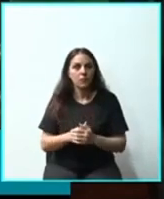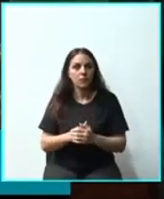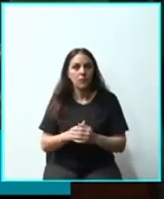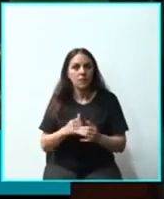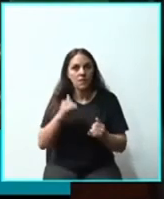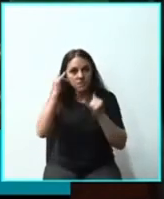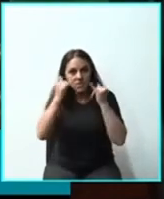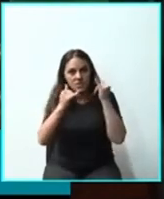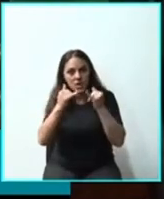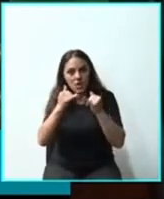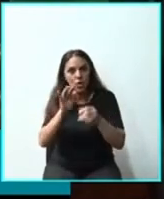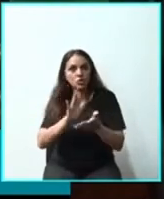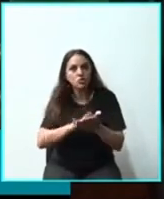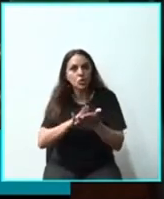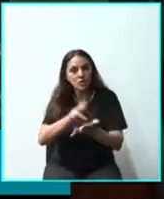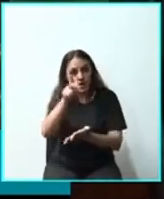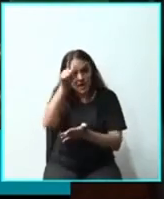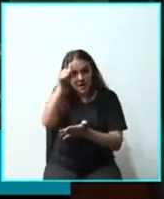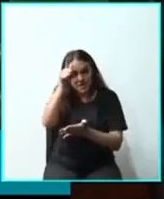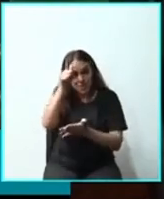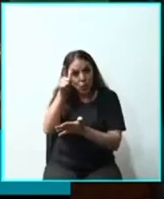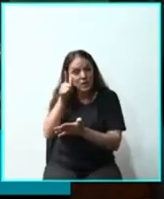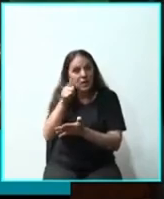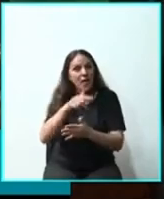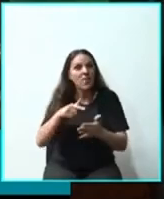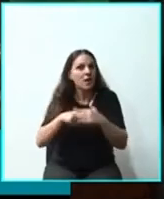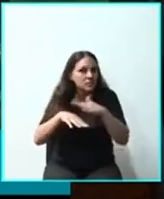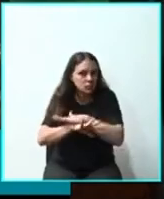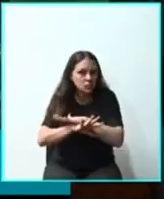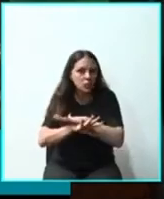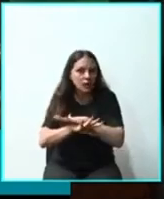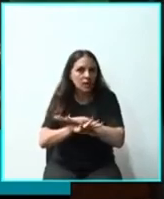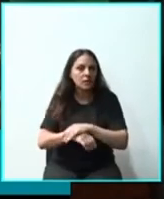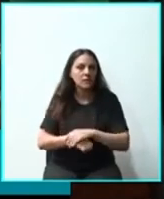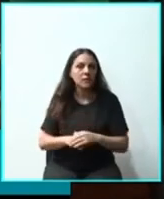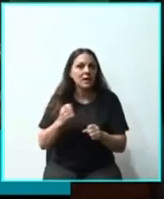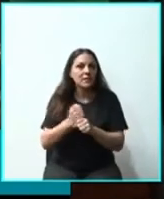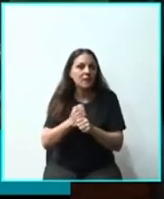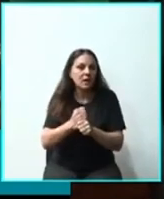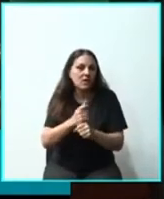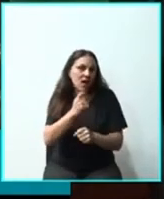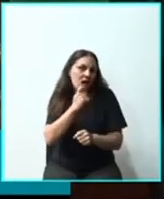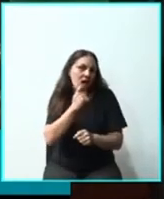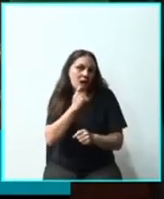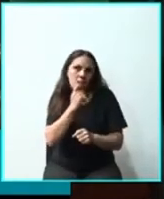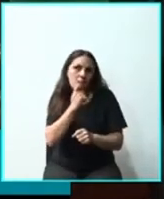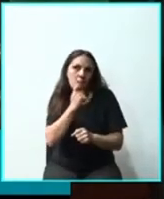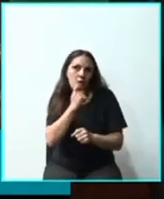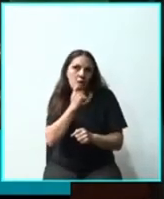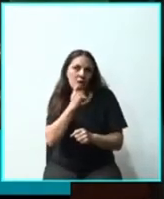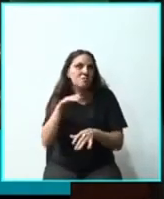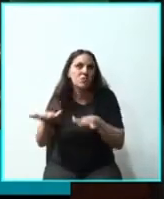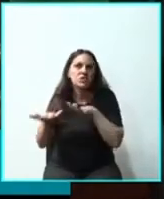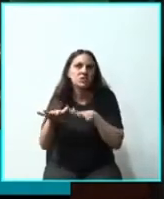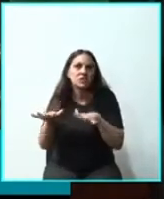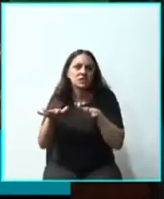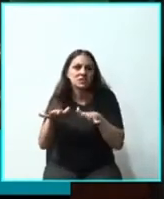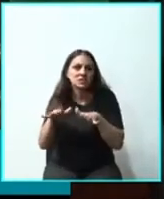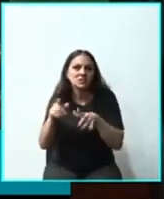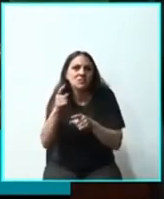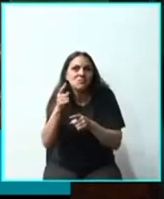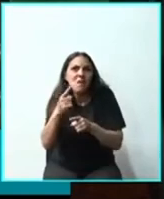seguridad urbana. Es decir, que actúa si se registra una situación